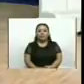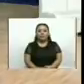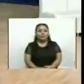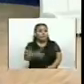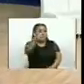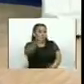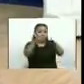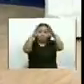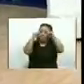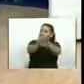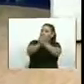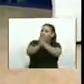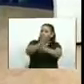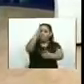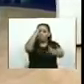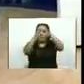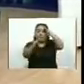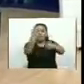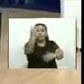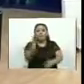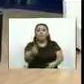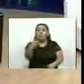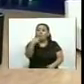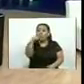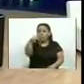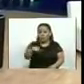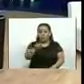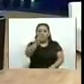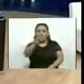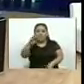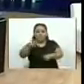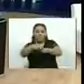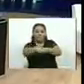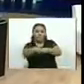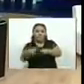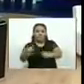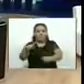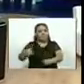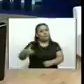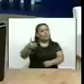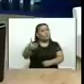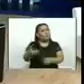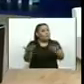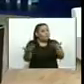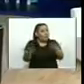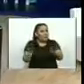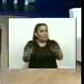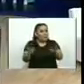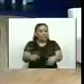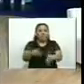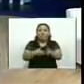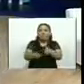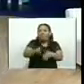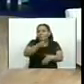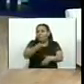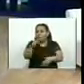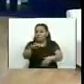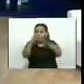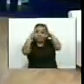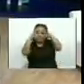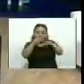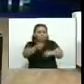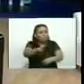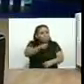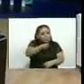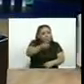Buenas noches, un gusto saludarles ya en el día viernes, viernes 20 de diciembre de 2019. Estamos iniciando Hechos, Emisiones Salar. Hay mucha